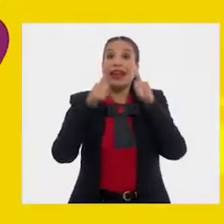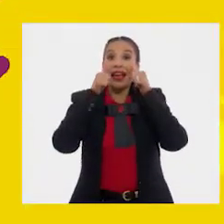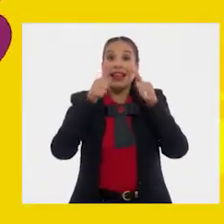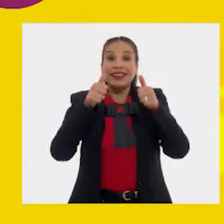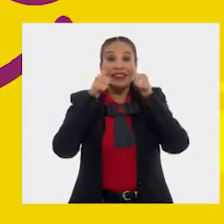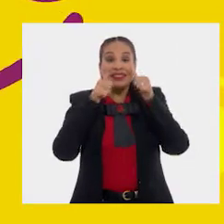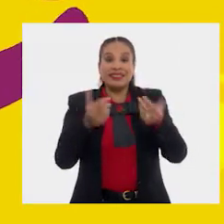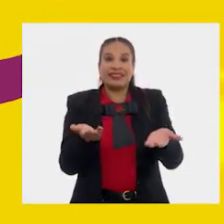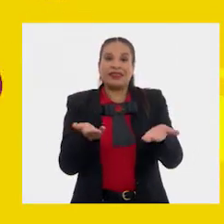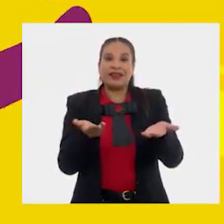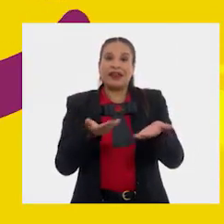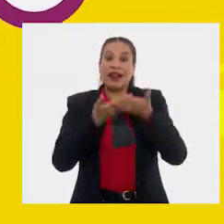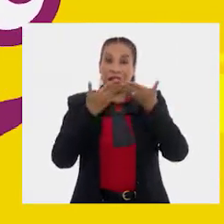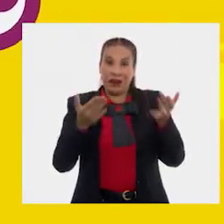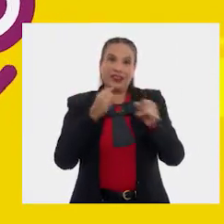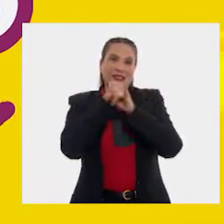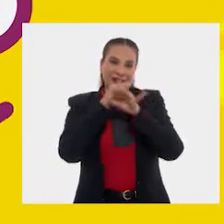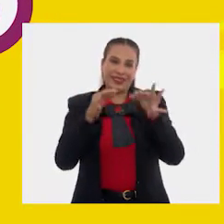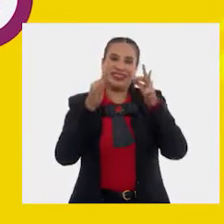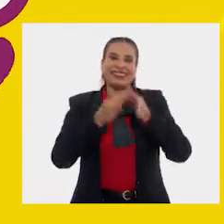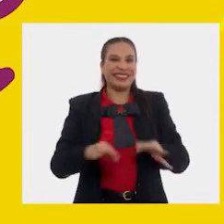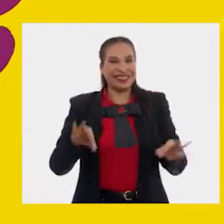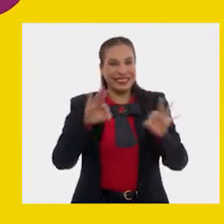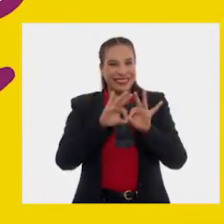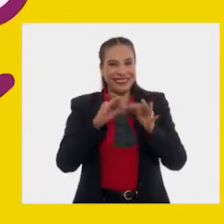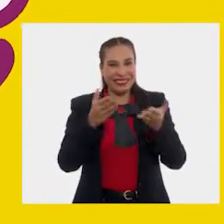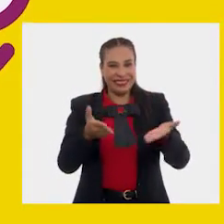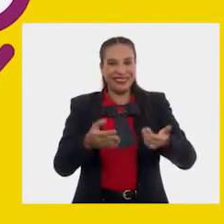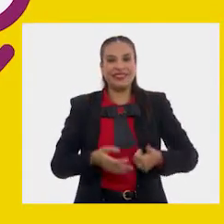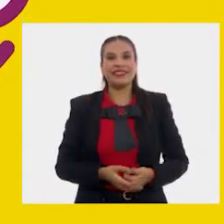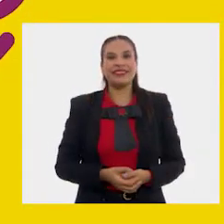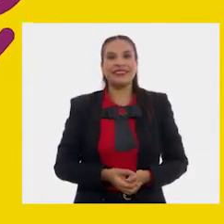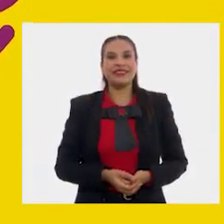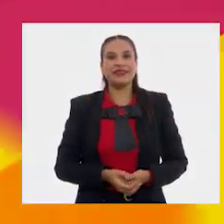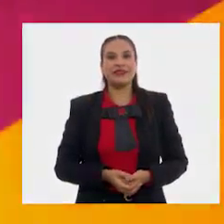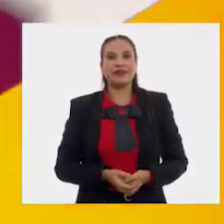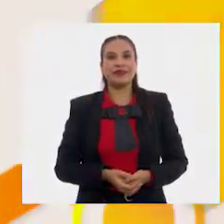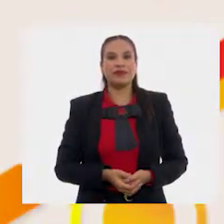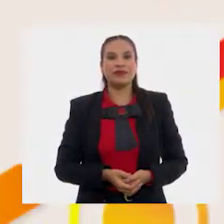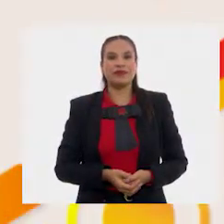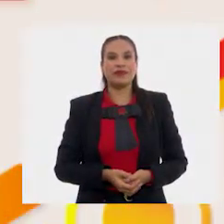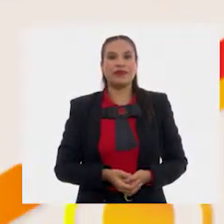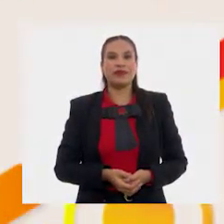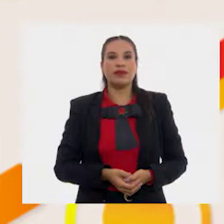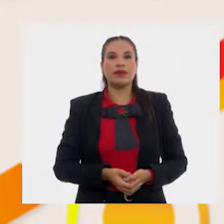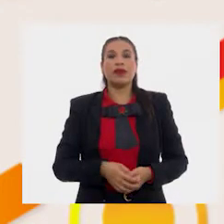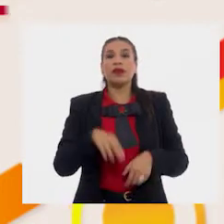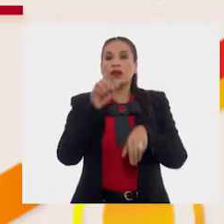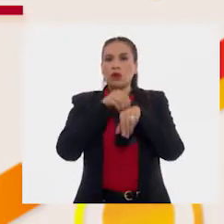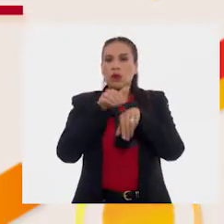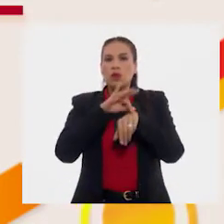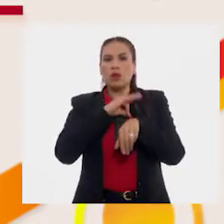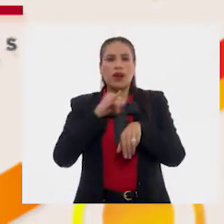¡Atención! ¡Atención! A continuación, información importante. A este